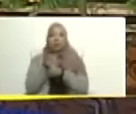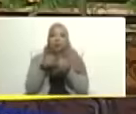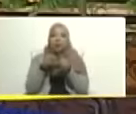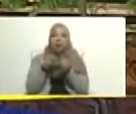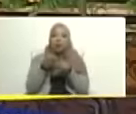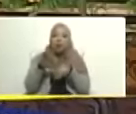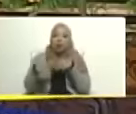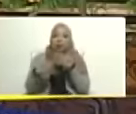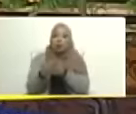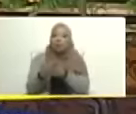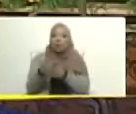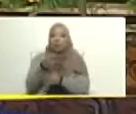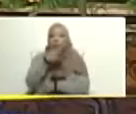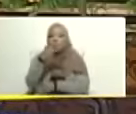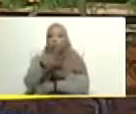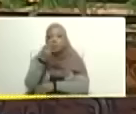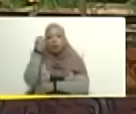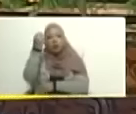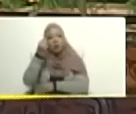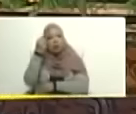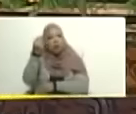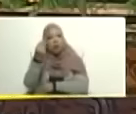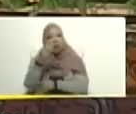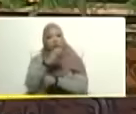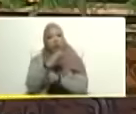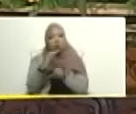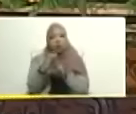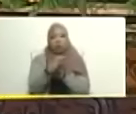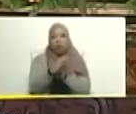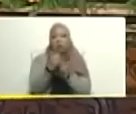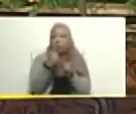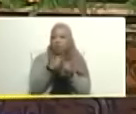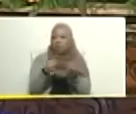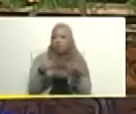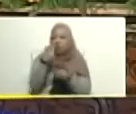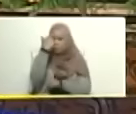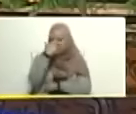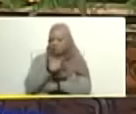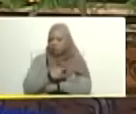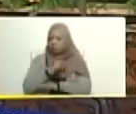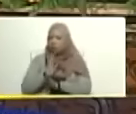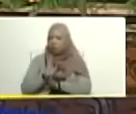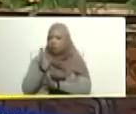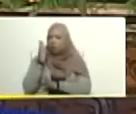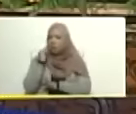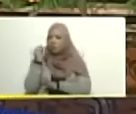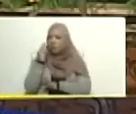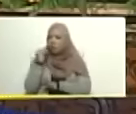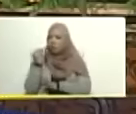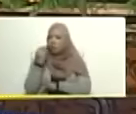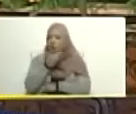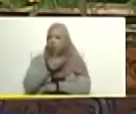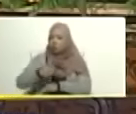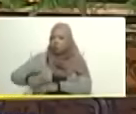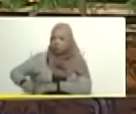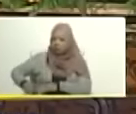distancias ideológicas, coyunturales, personales incluso entre